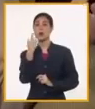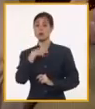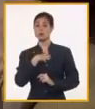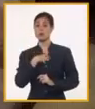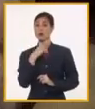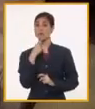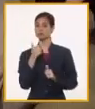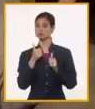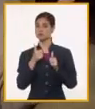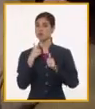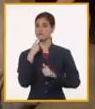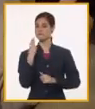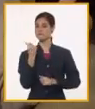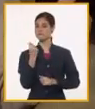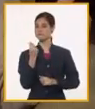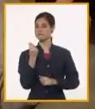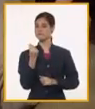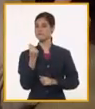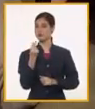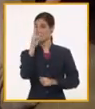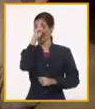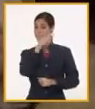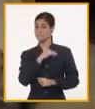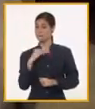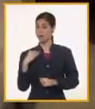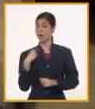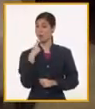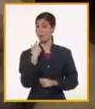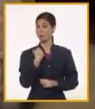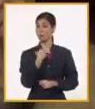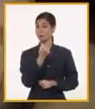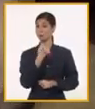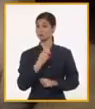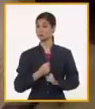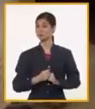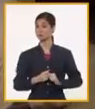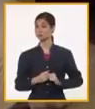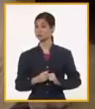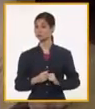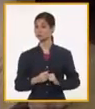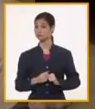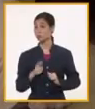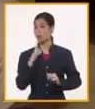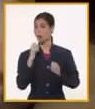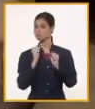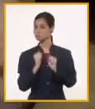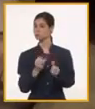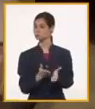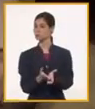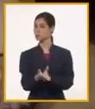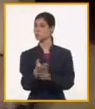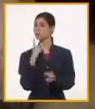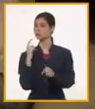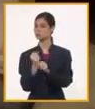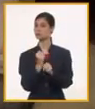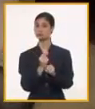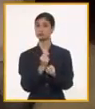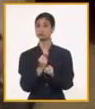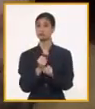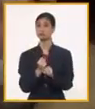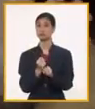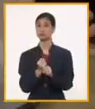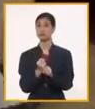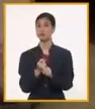buena, eran famosos como médicos, y sin embargo se mantuvieron. Esa hay que